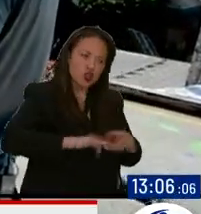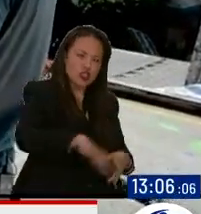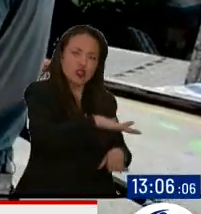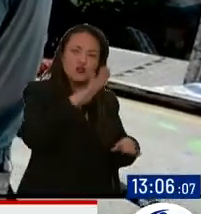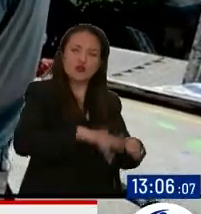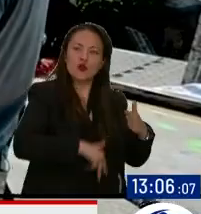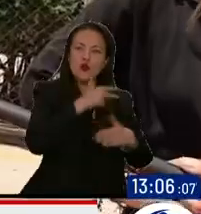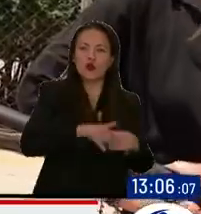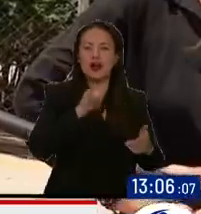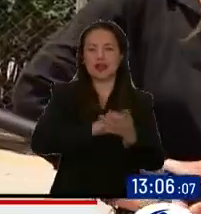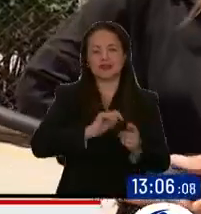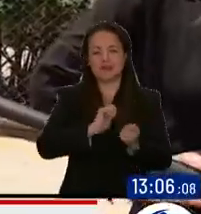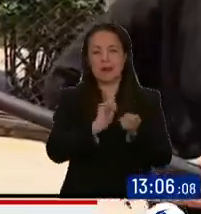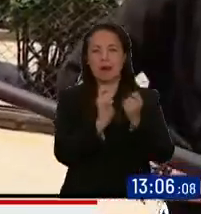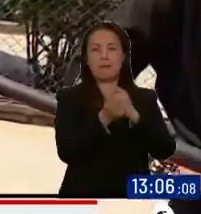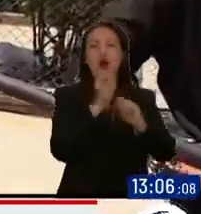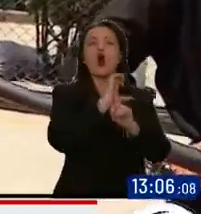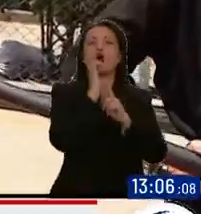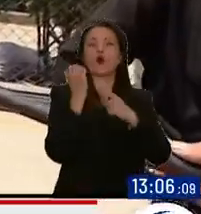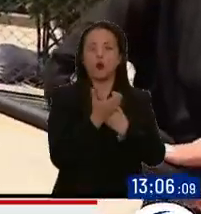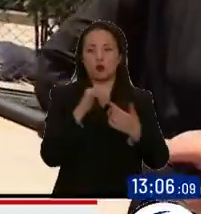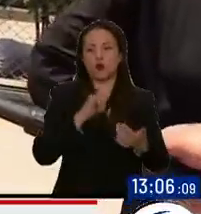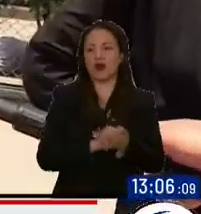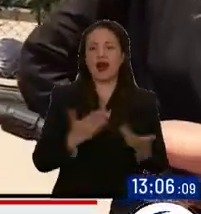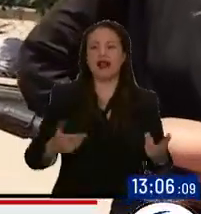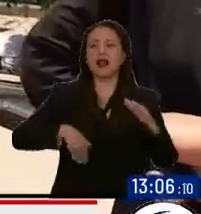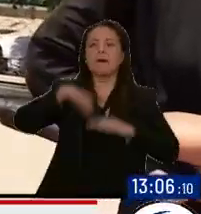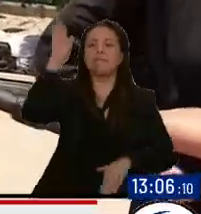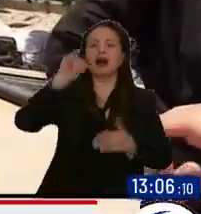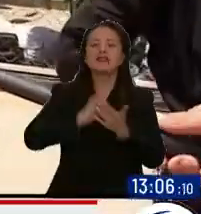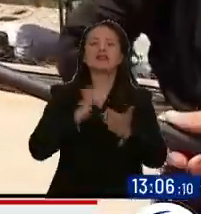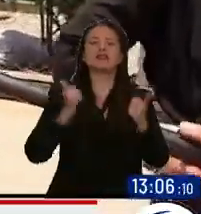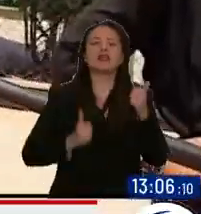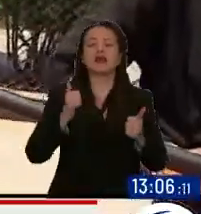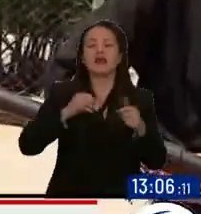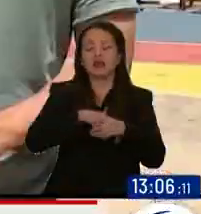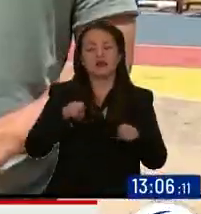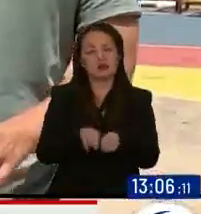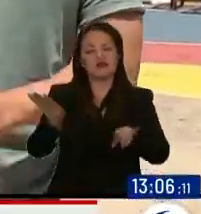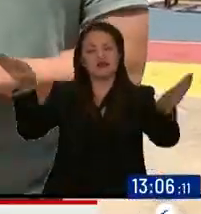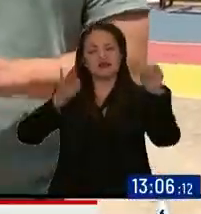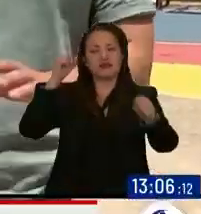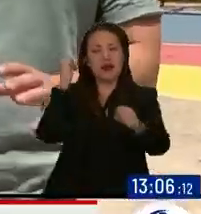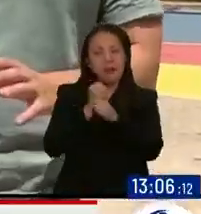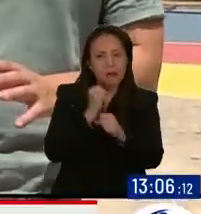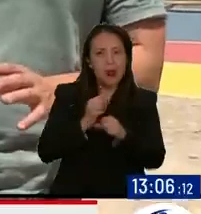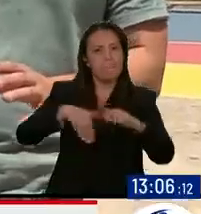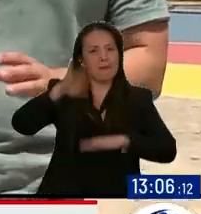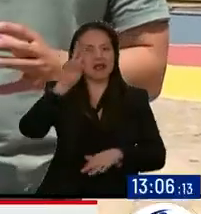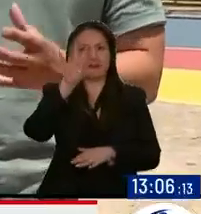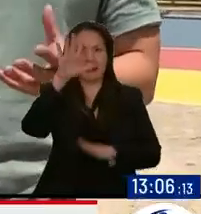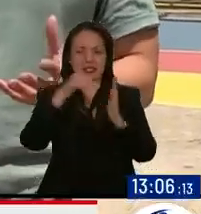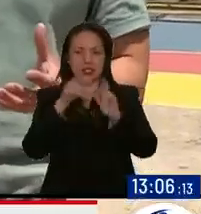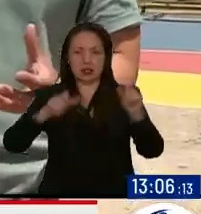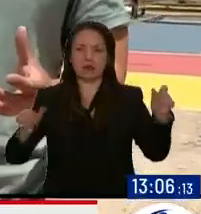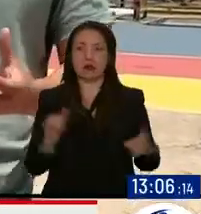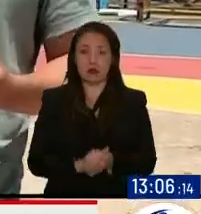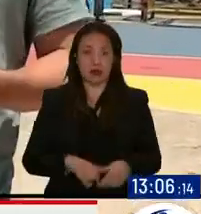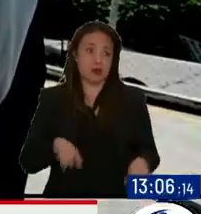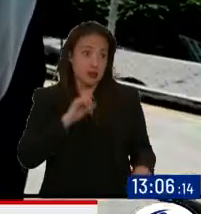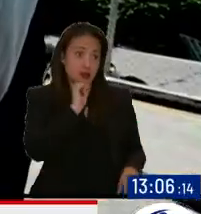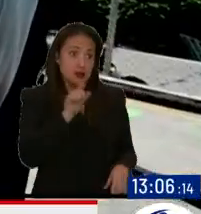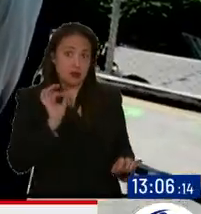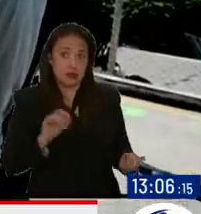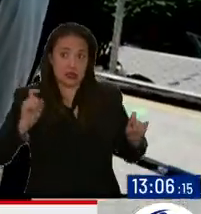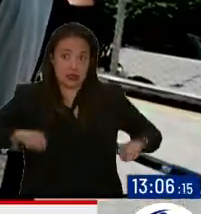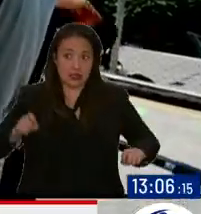de transformación cultural que está generando lo más importante, empleo y oportunidades para más de 25 mil personas. Que se necesita mucho en estos sectores, ¿no? Sobre